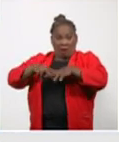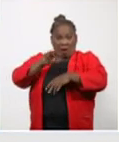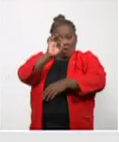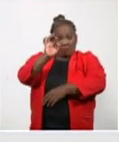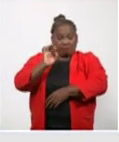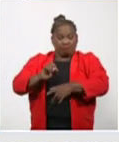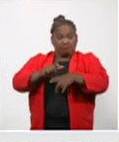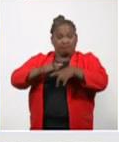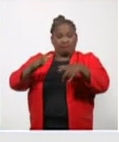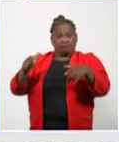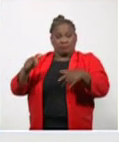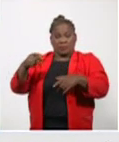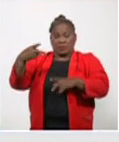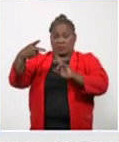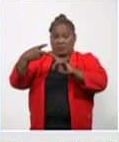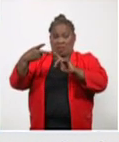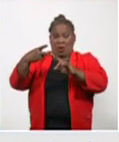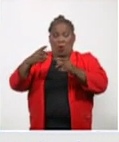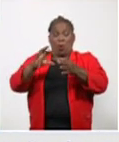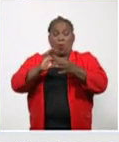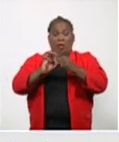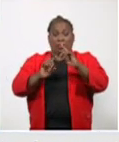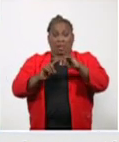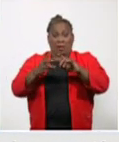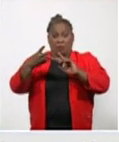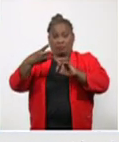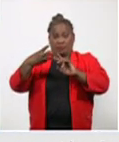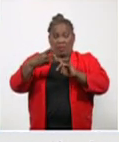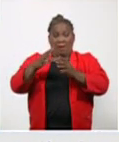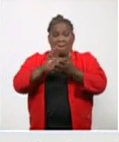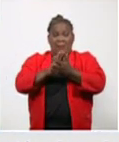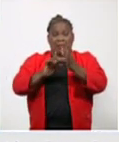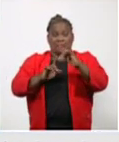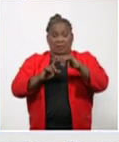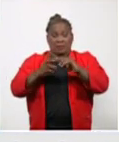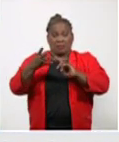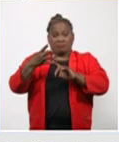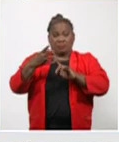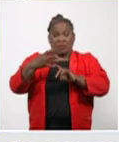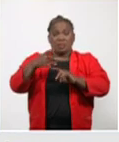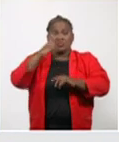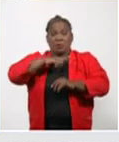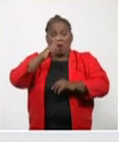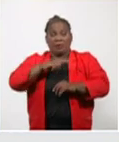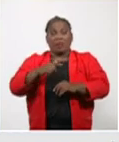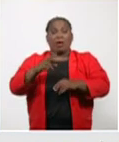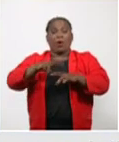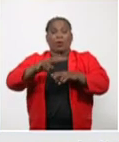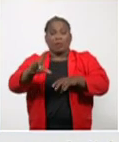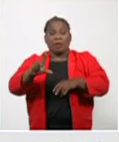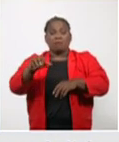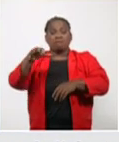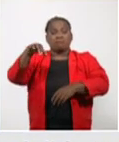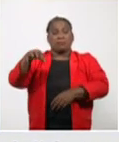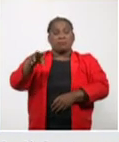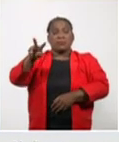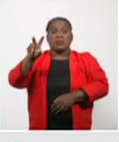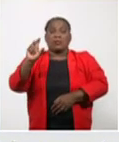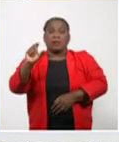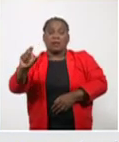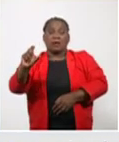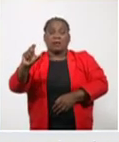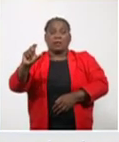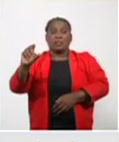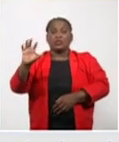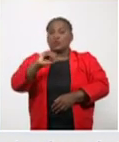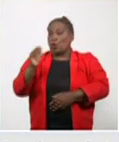sigue Guantánamo, Matanzas, Ciego de Ávila, Holguín, Pinar del Río, Villa Clara, todo esto con más